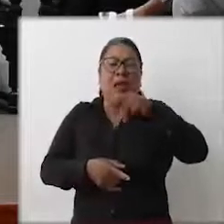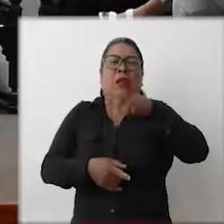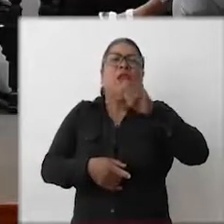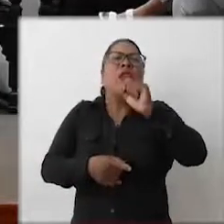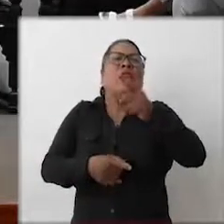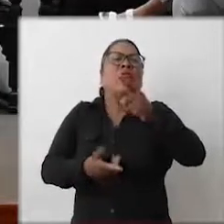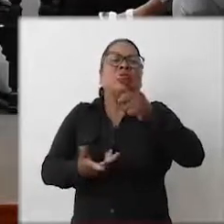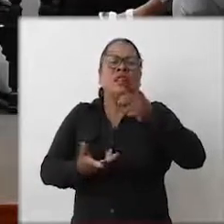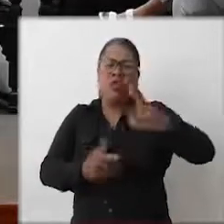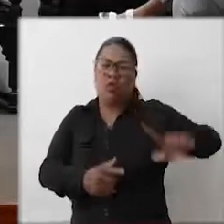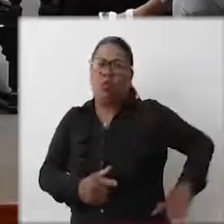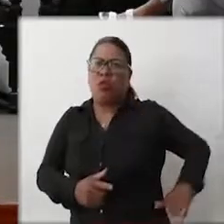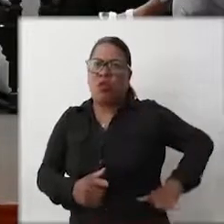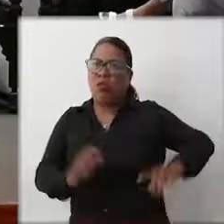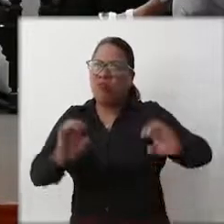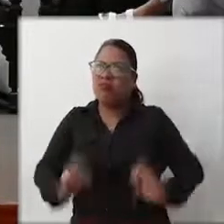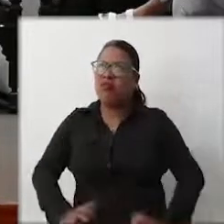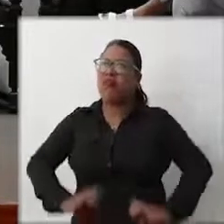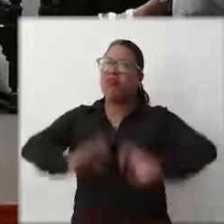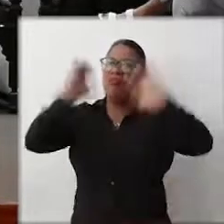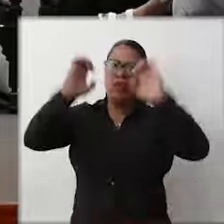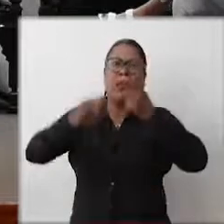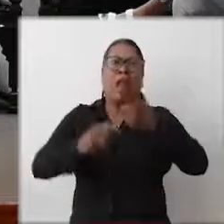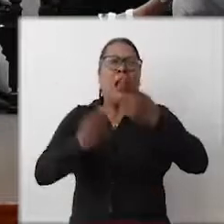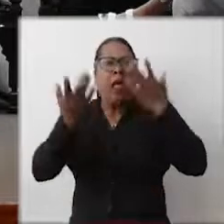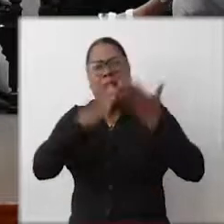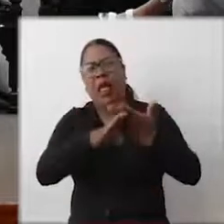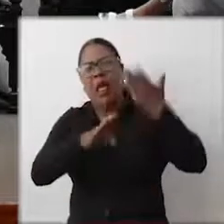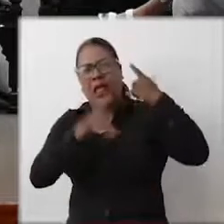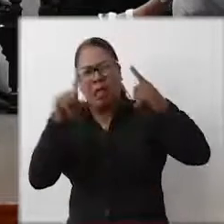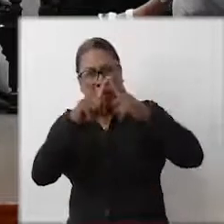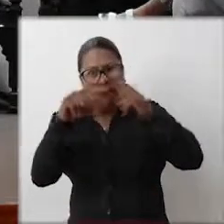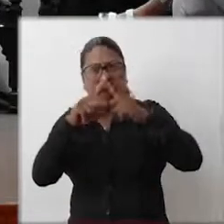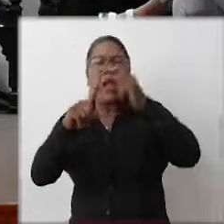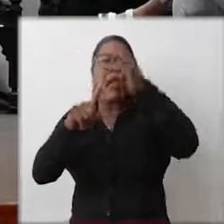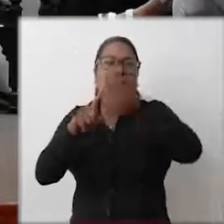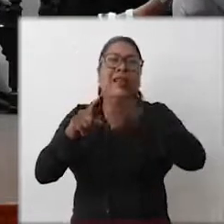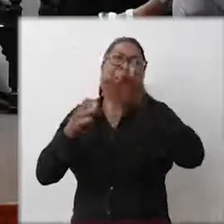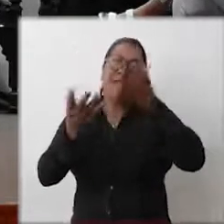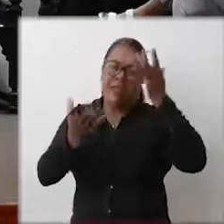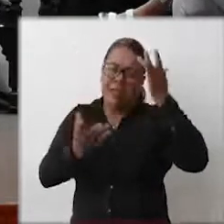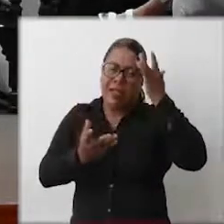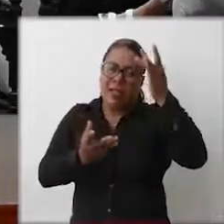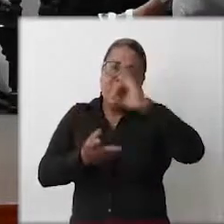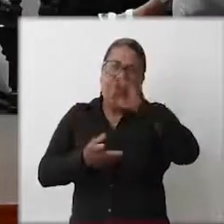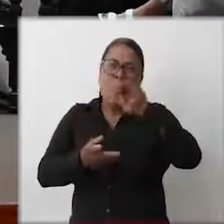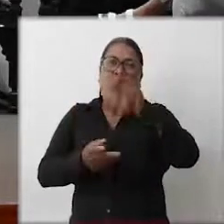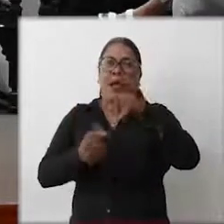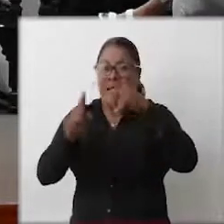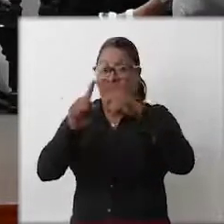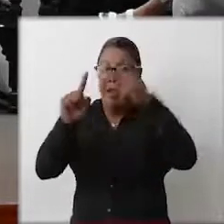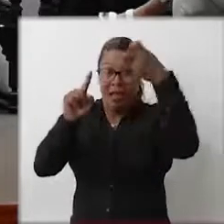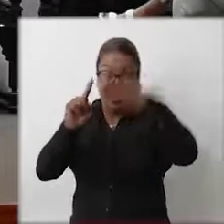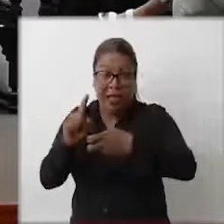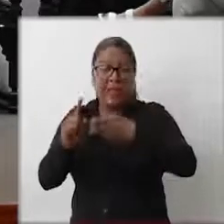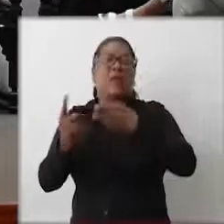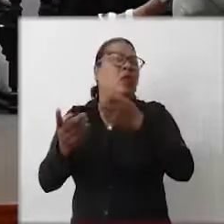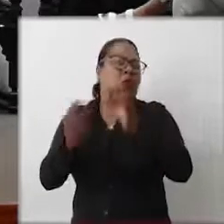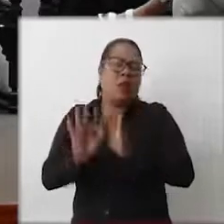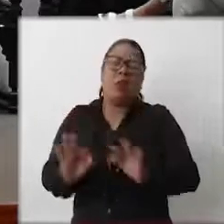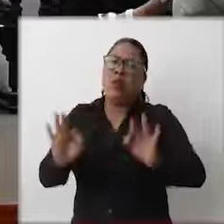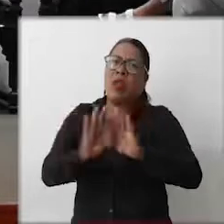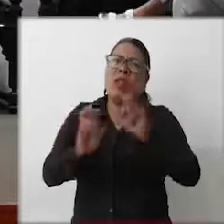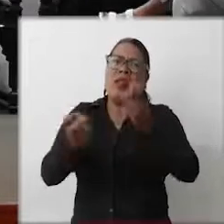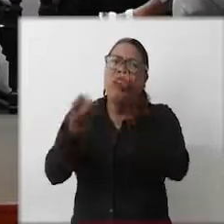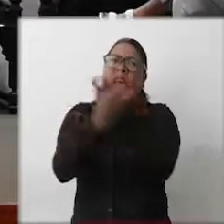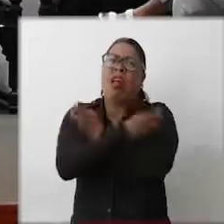Ahuitzotl, emperador mexica, funda Huatziacac, hoy Oaxaca, quedando el tianguis, donde hoy se encuentra el mercado Benito